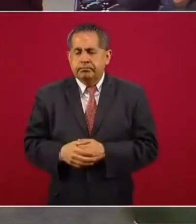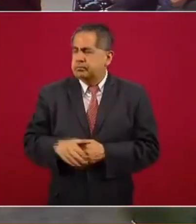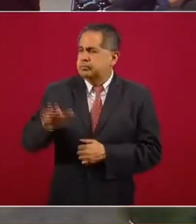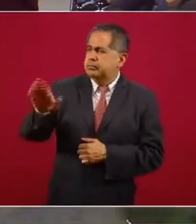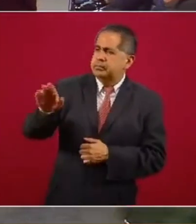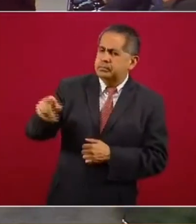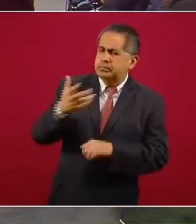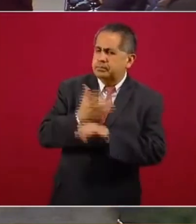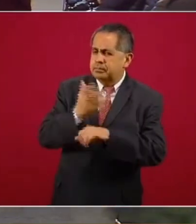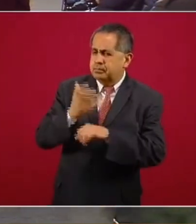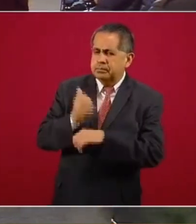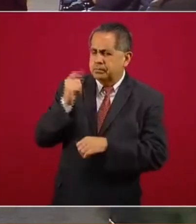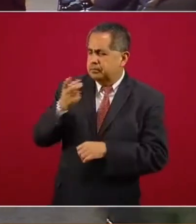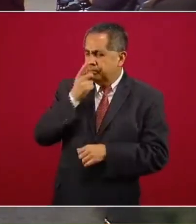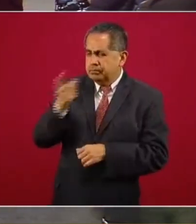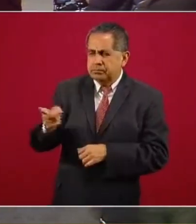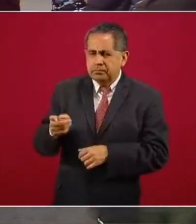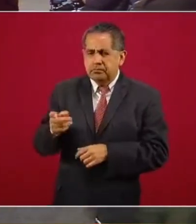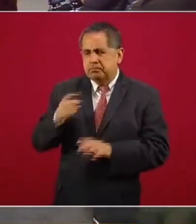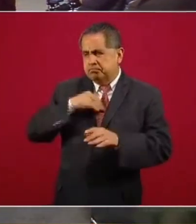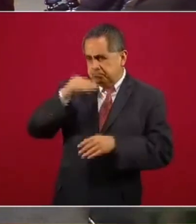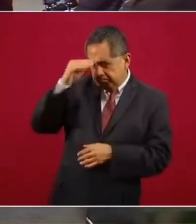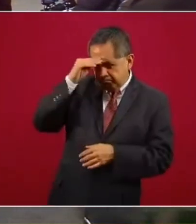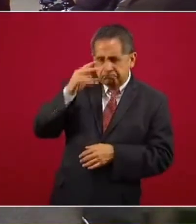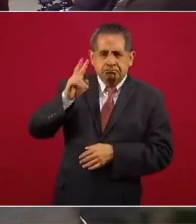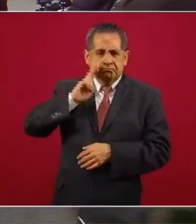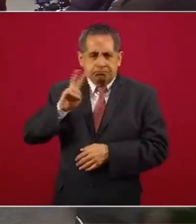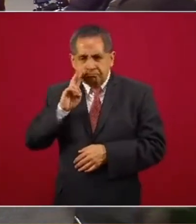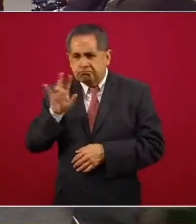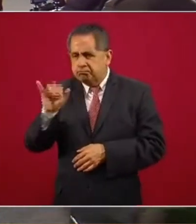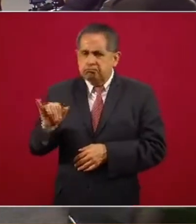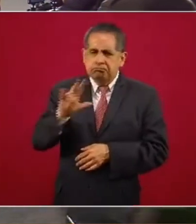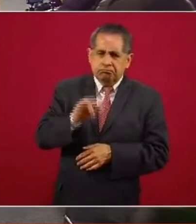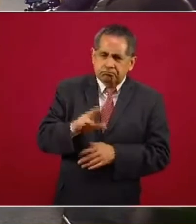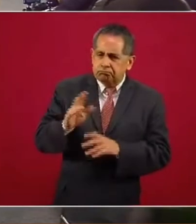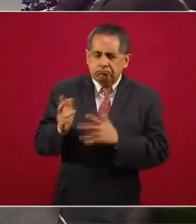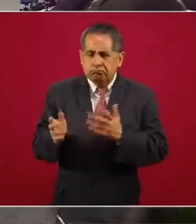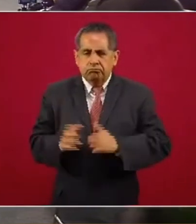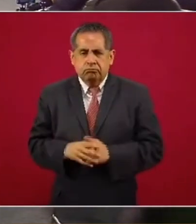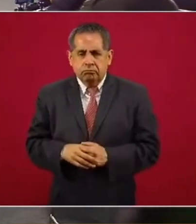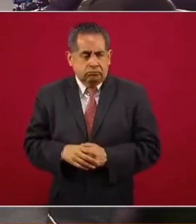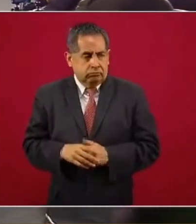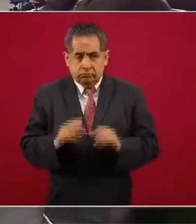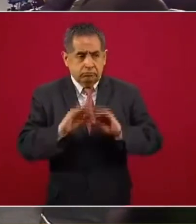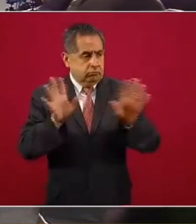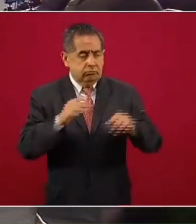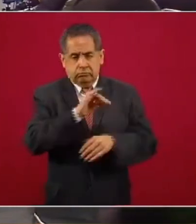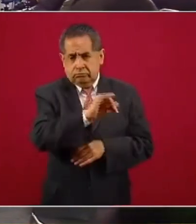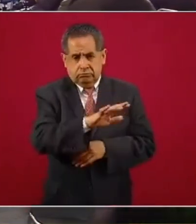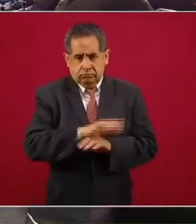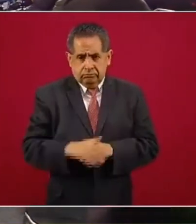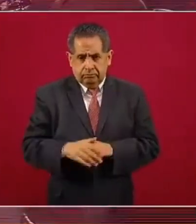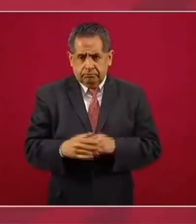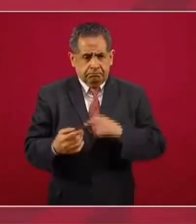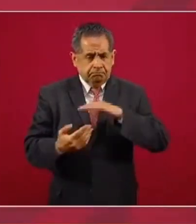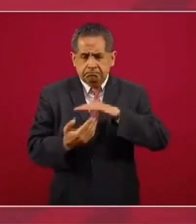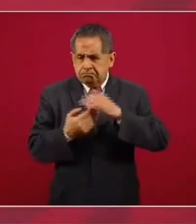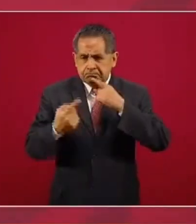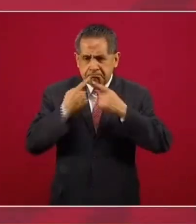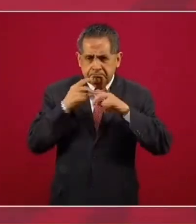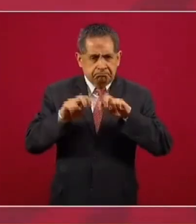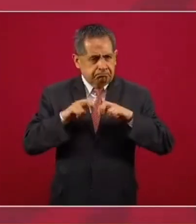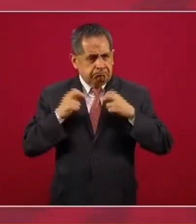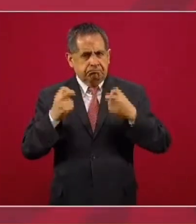las autoridades estadounidenses como lo estamos pensando, si se puede hacer o...? No, claro que sí, hay una mesa permanente de